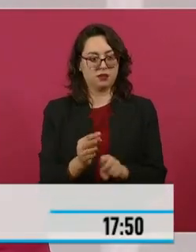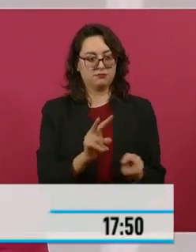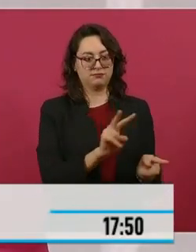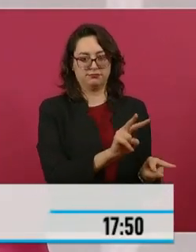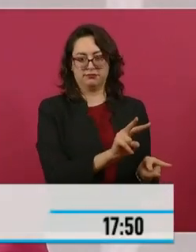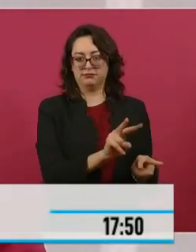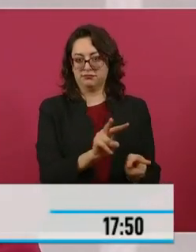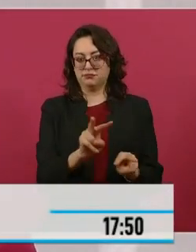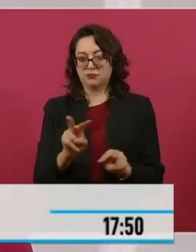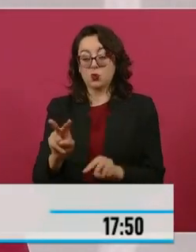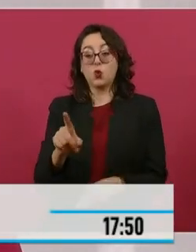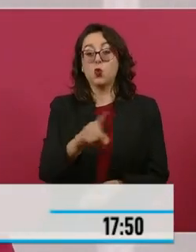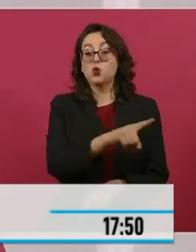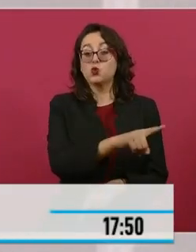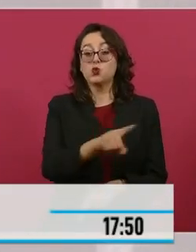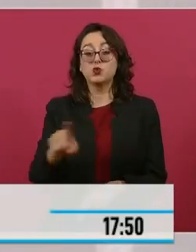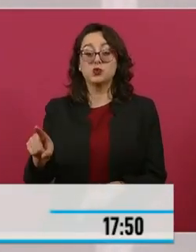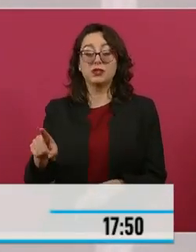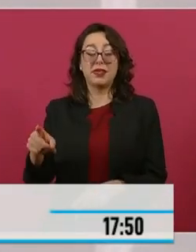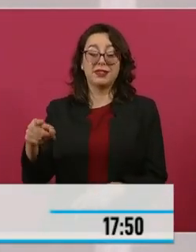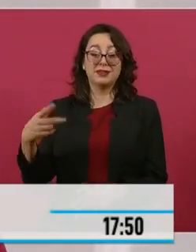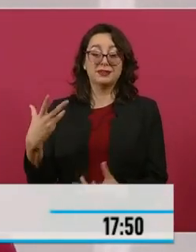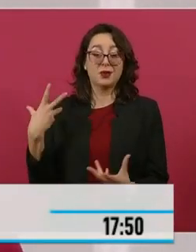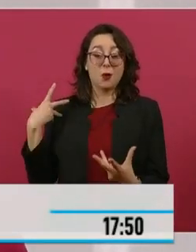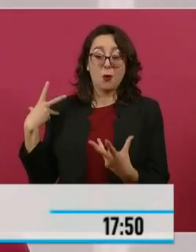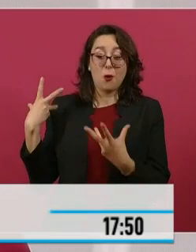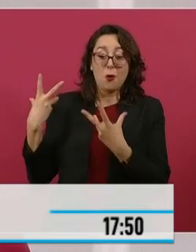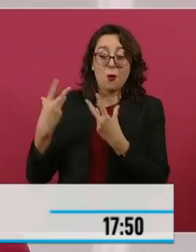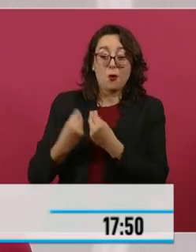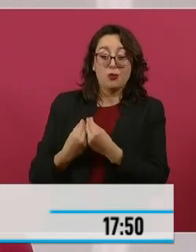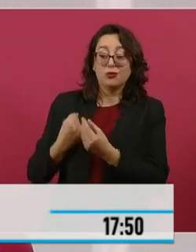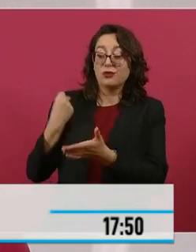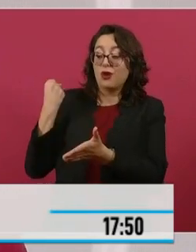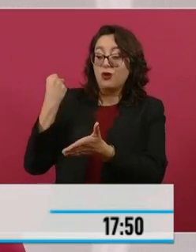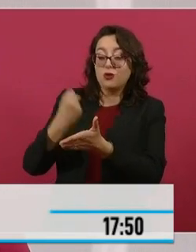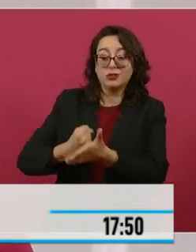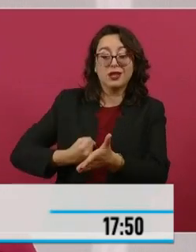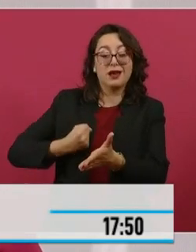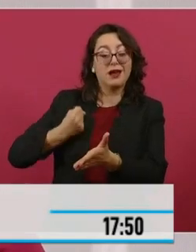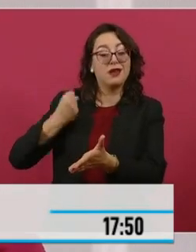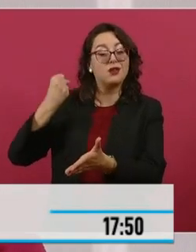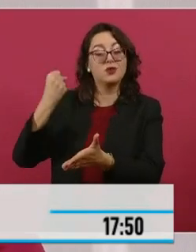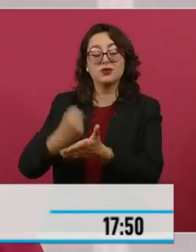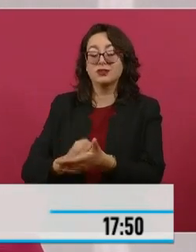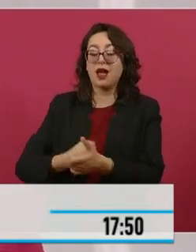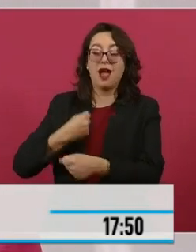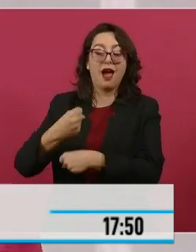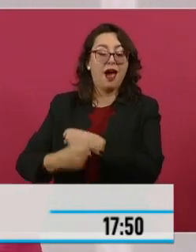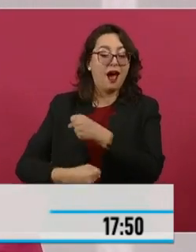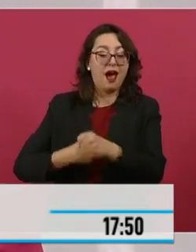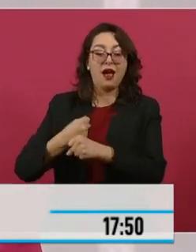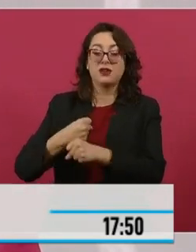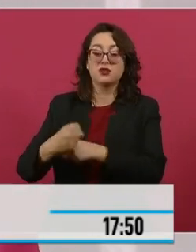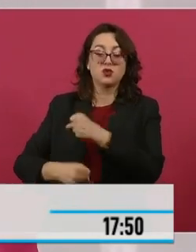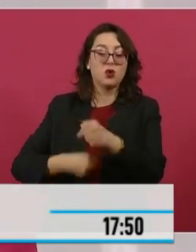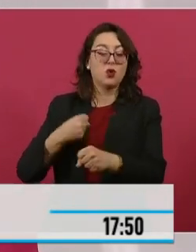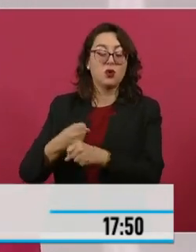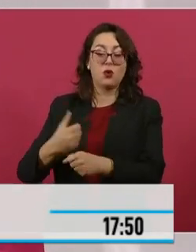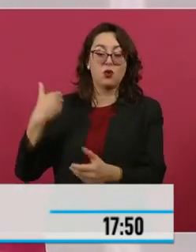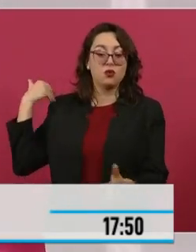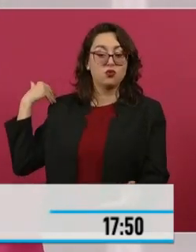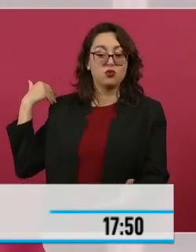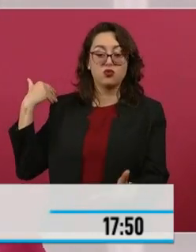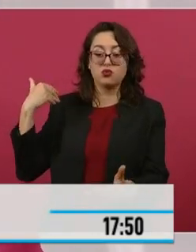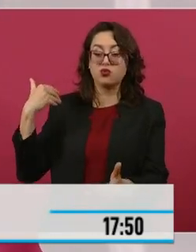nuestro presidente desde los tiempos del desafuero, luego en la digna resistencia del